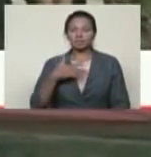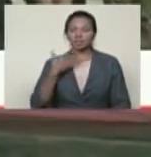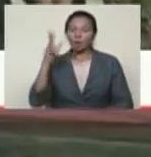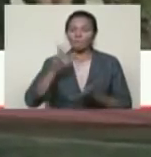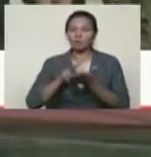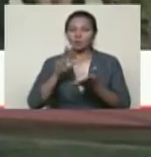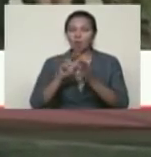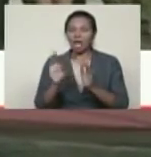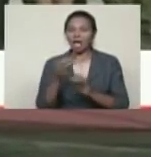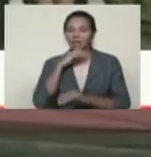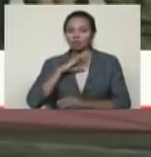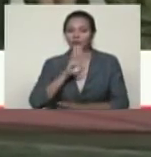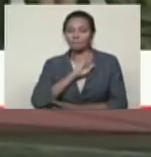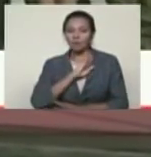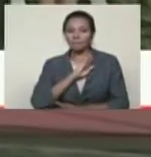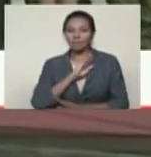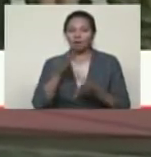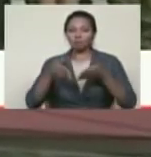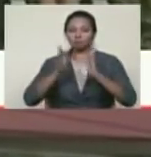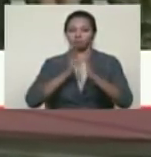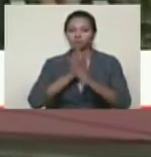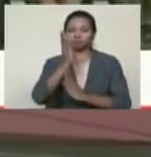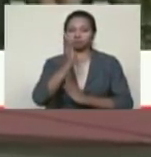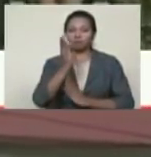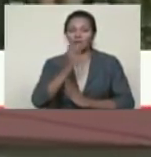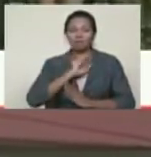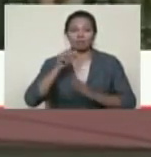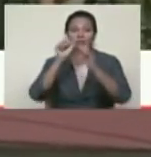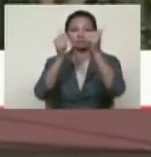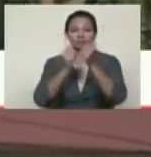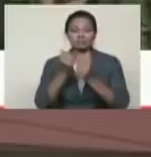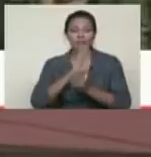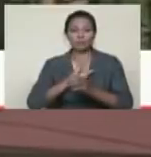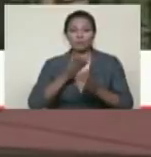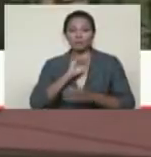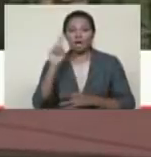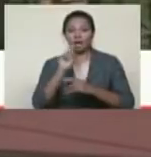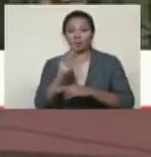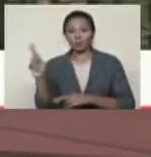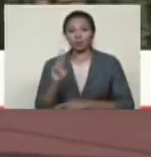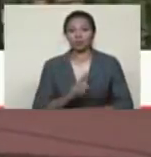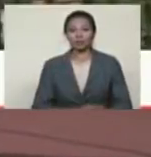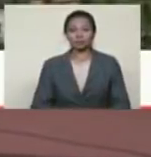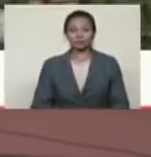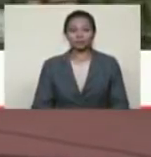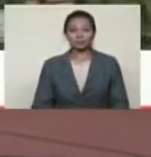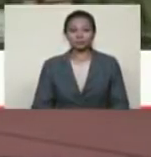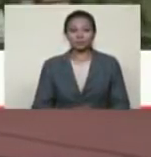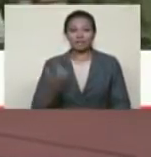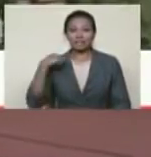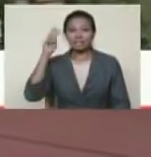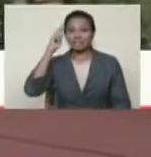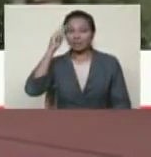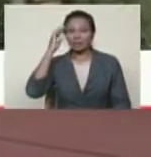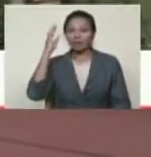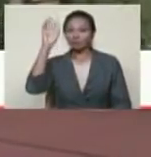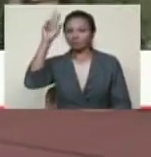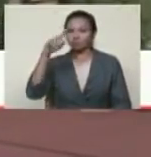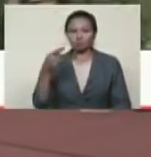cumpliendo su papel histórico de columna vertebral de la existencia de la República y que debe saber cada